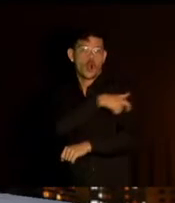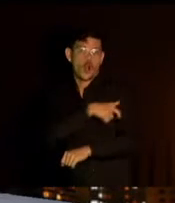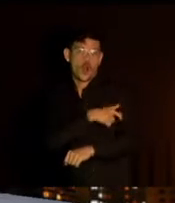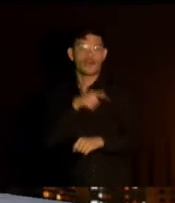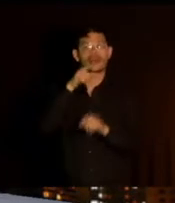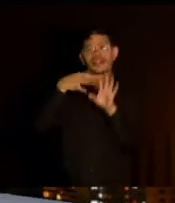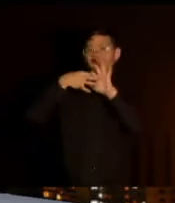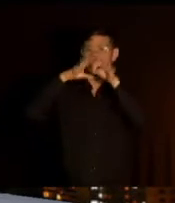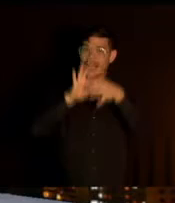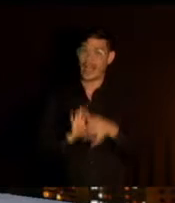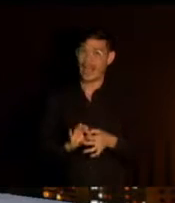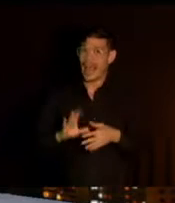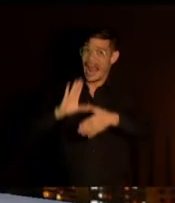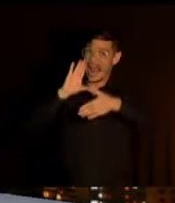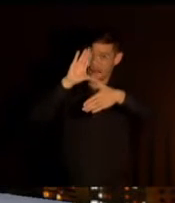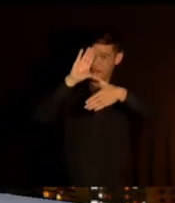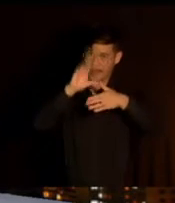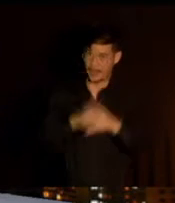Pedro Mejía,